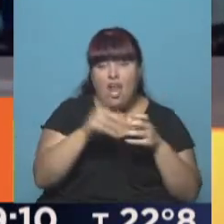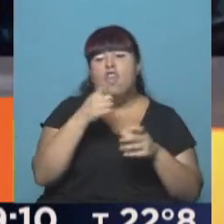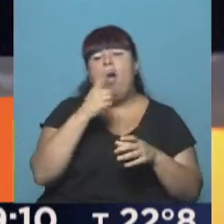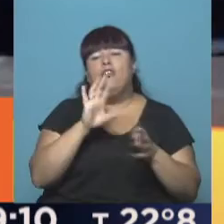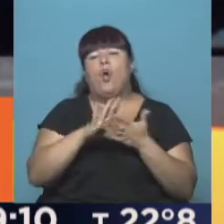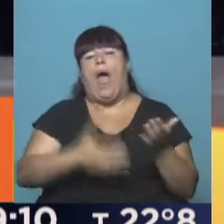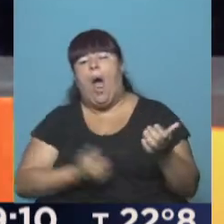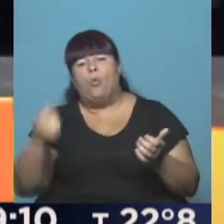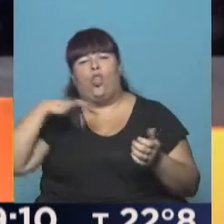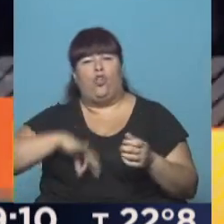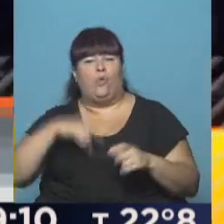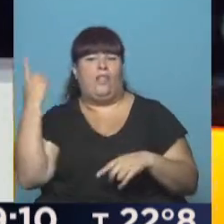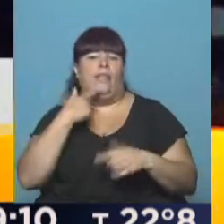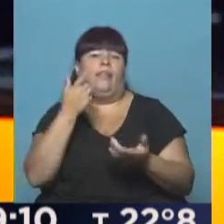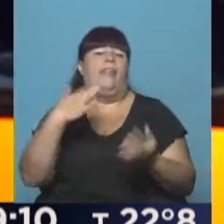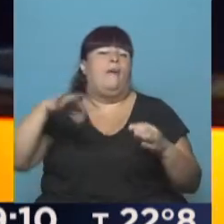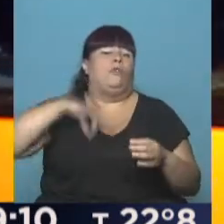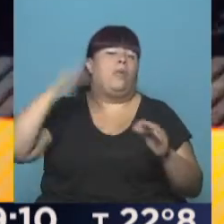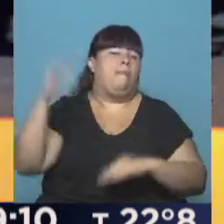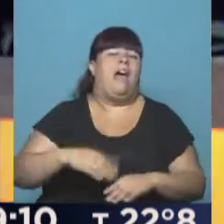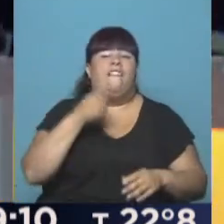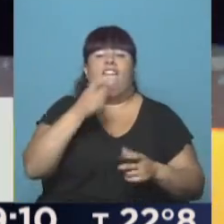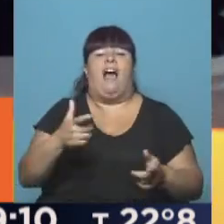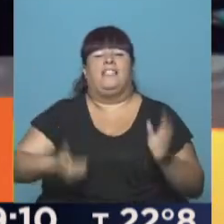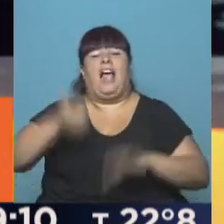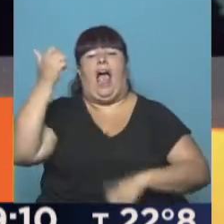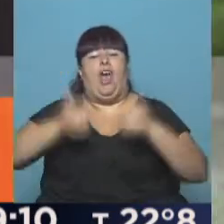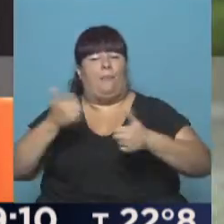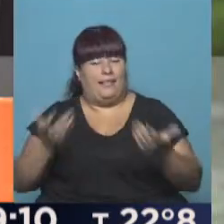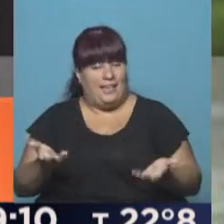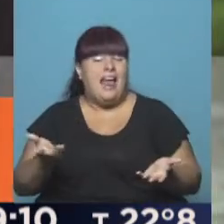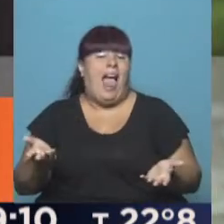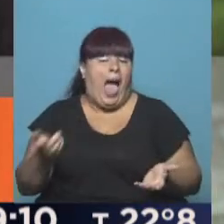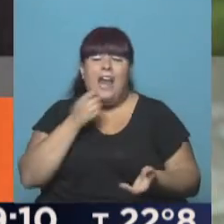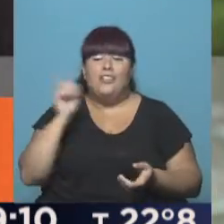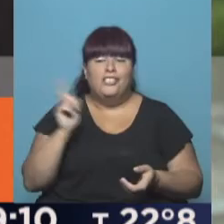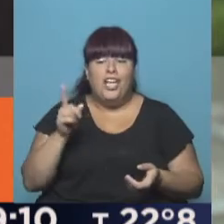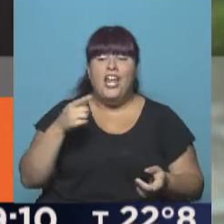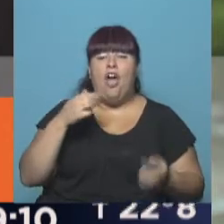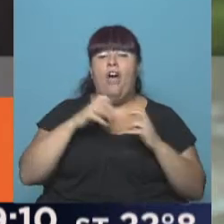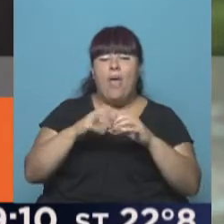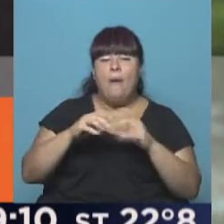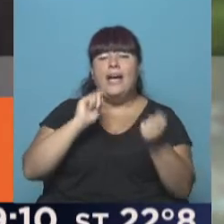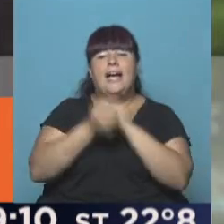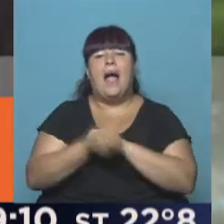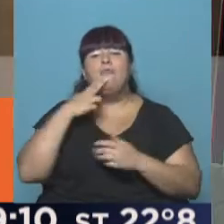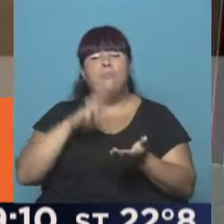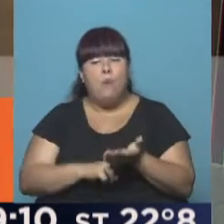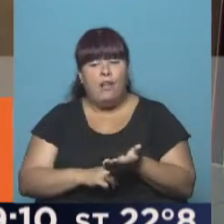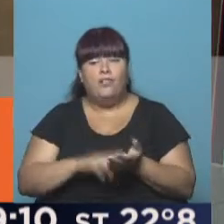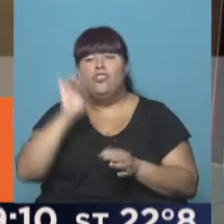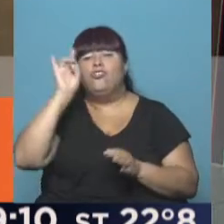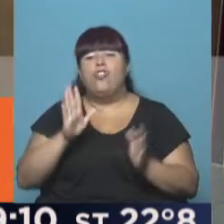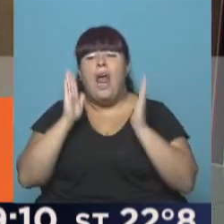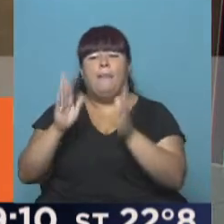de ajuste de salario como se plantea muchas veces que es la manera de ganar en competitividad sí porque si no la discusión de una reforma impositiva quedaba únicamente